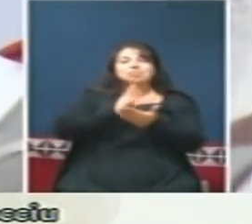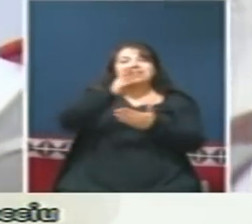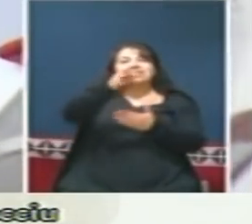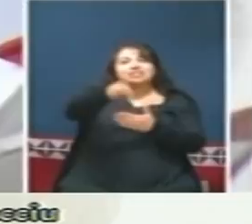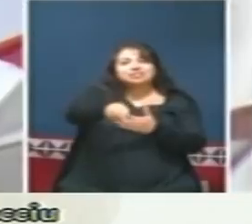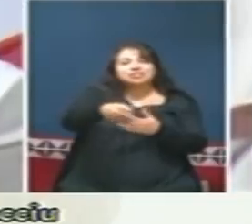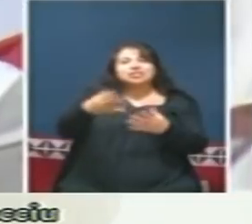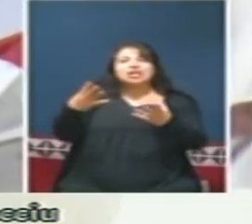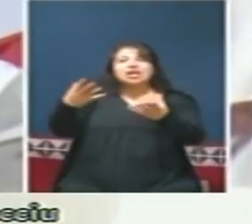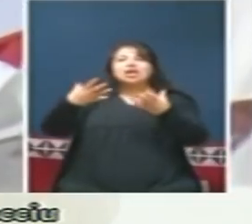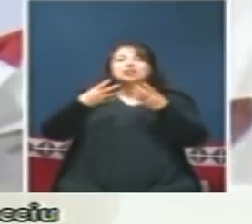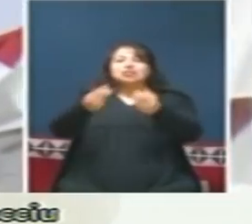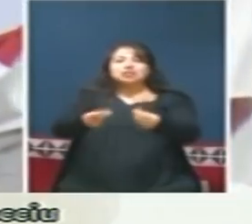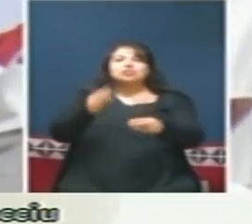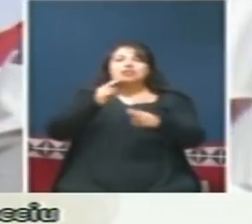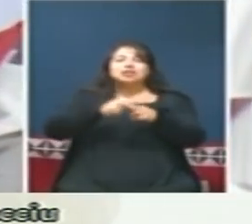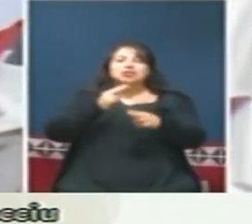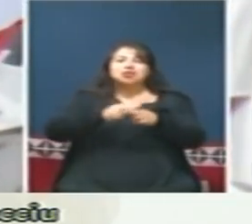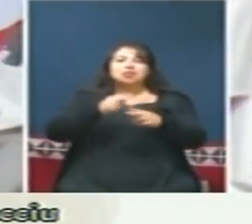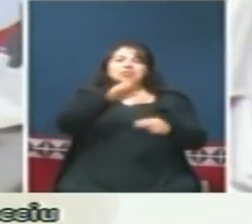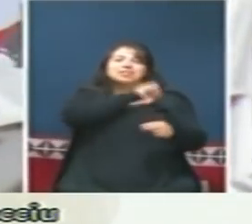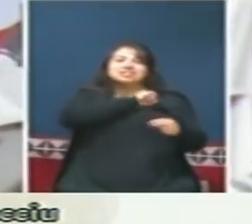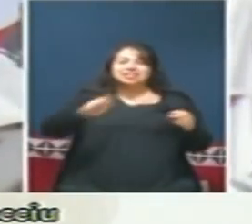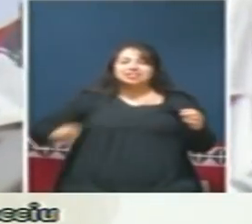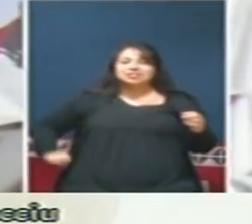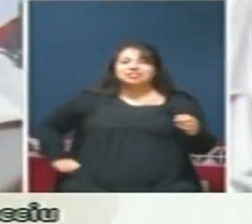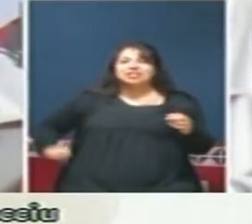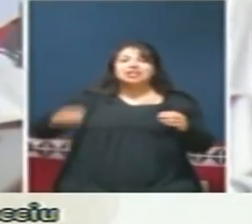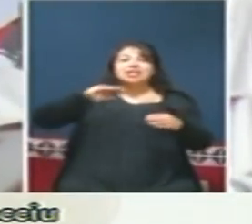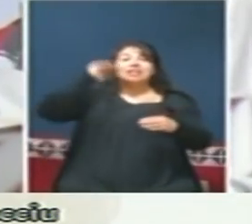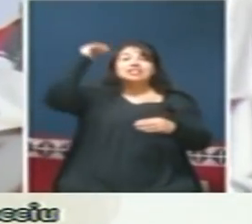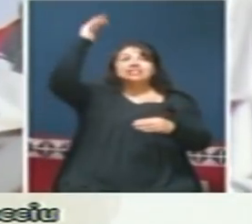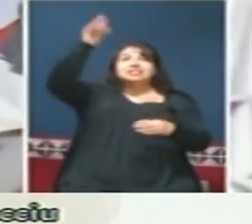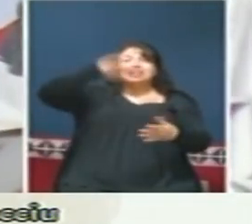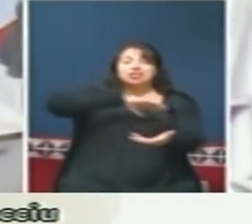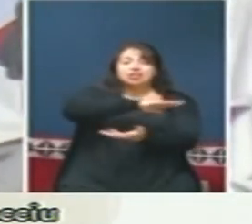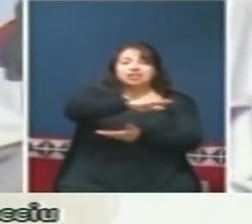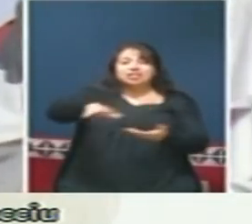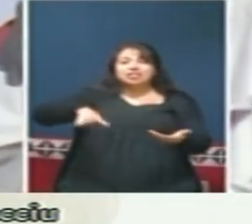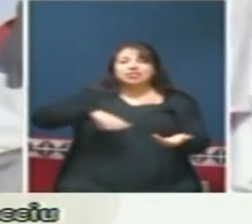ayuda está en el nombre del Señor. En este cielo y la tierra.